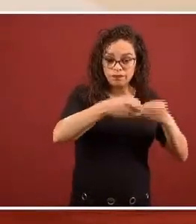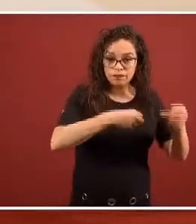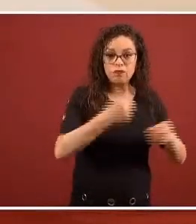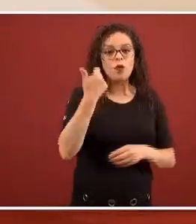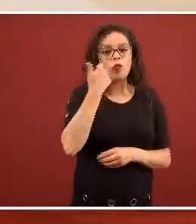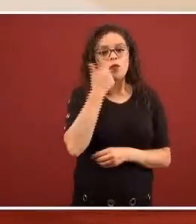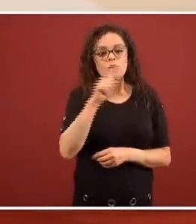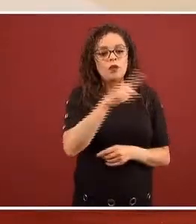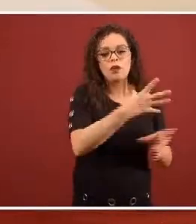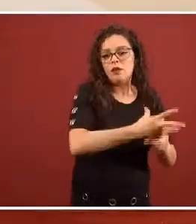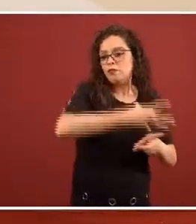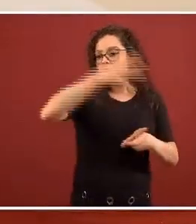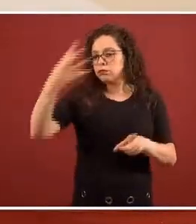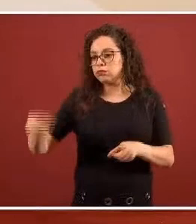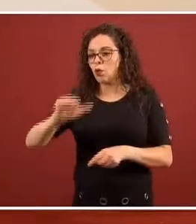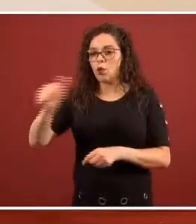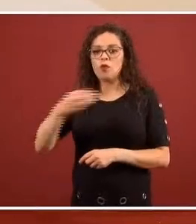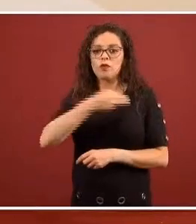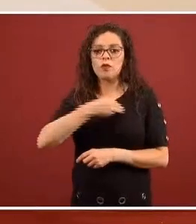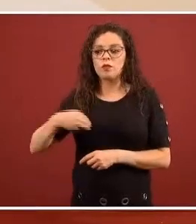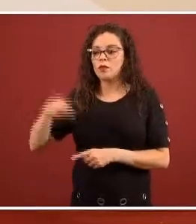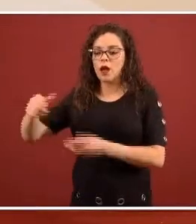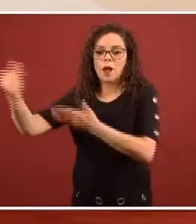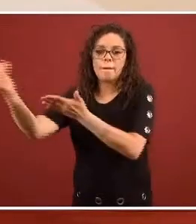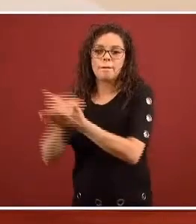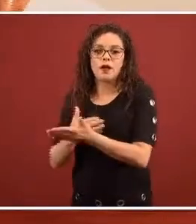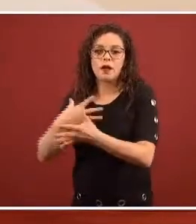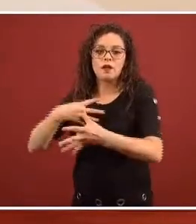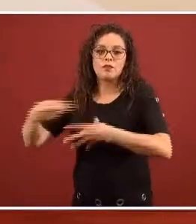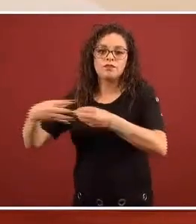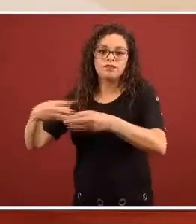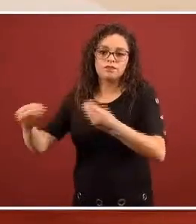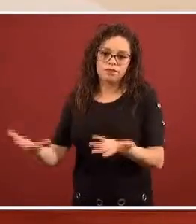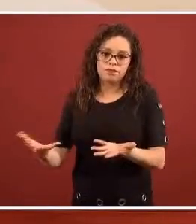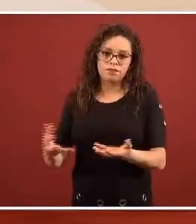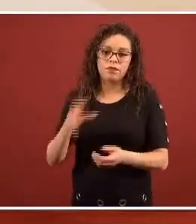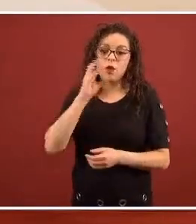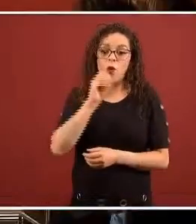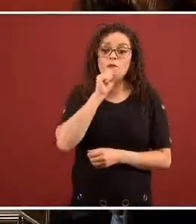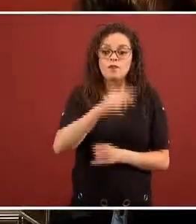transmisión. Tampoco lo contrario, ojo, de un municipio de baja